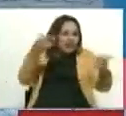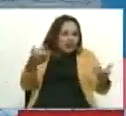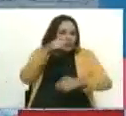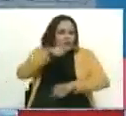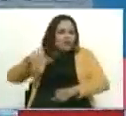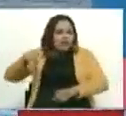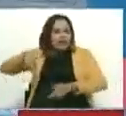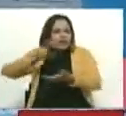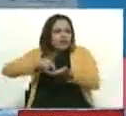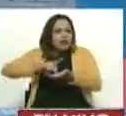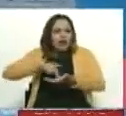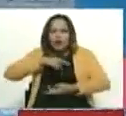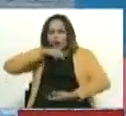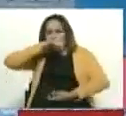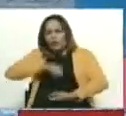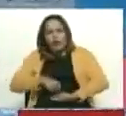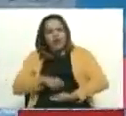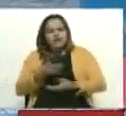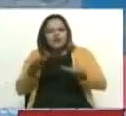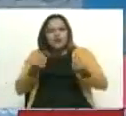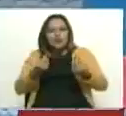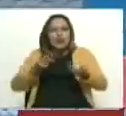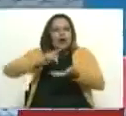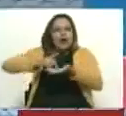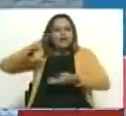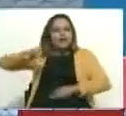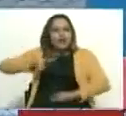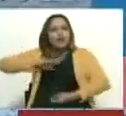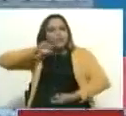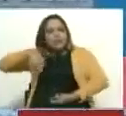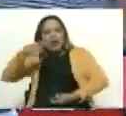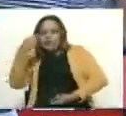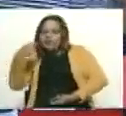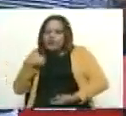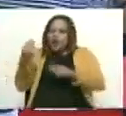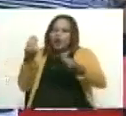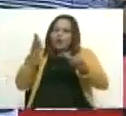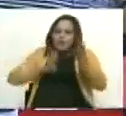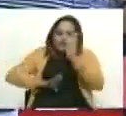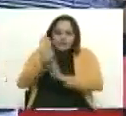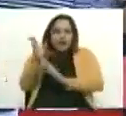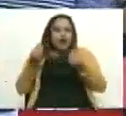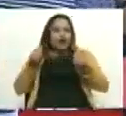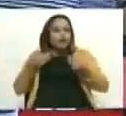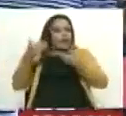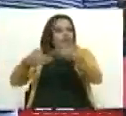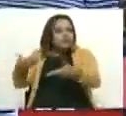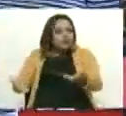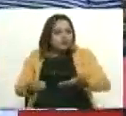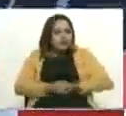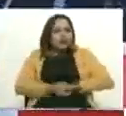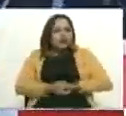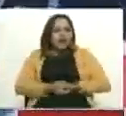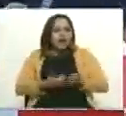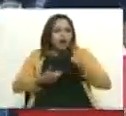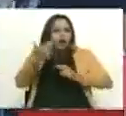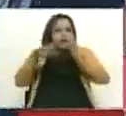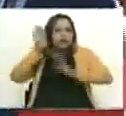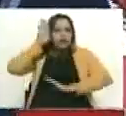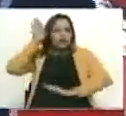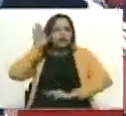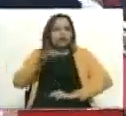esta parroquia, la que amo tanto, la parroquia El Valle, nos pueda decir cómo está avanzando, cómo vamos avanzando hacia la construcción del